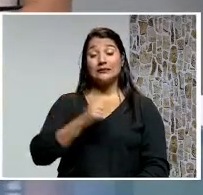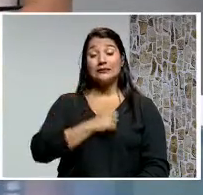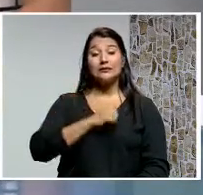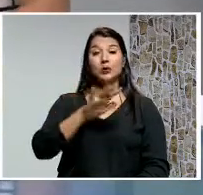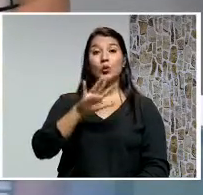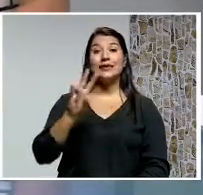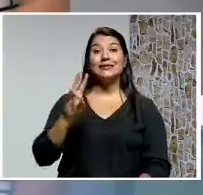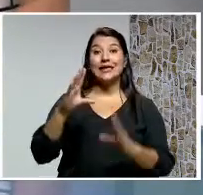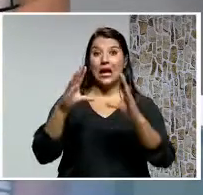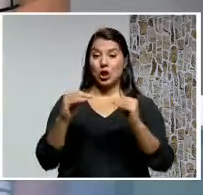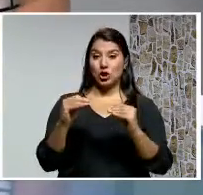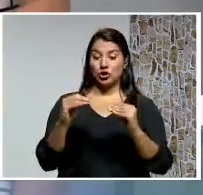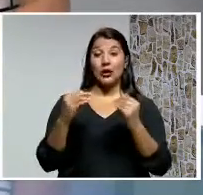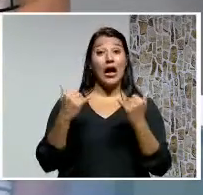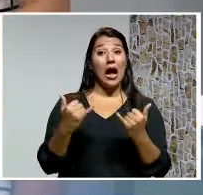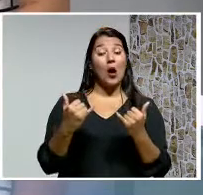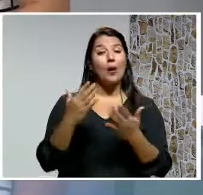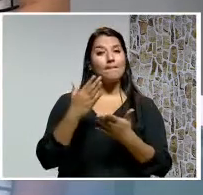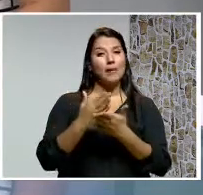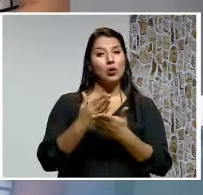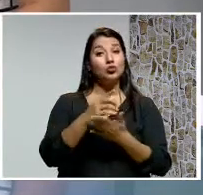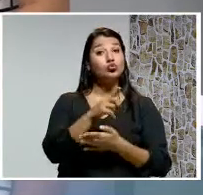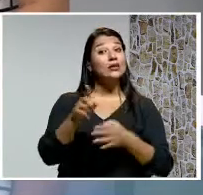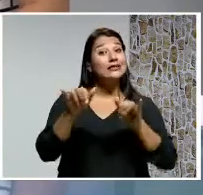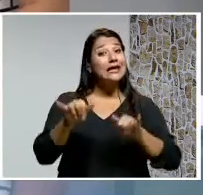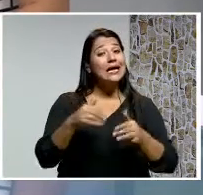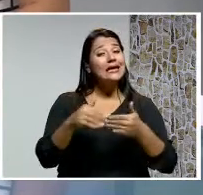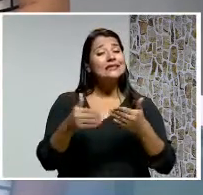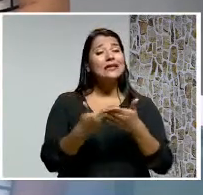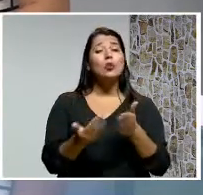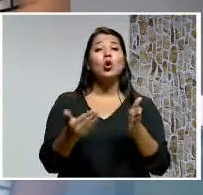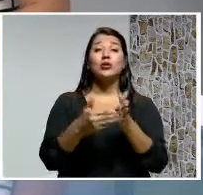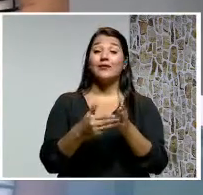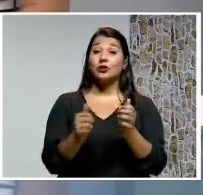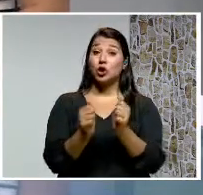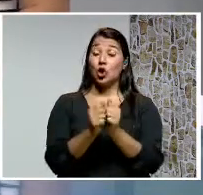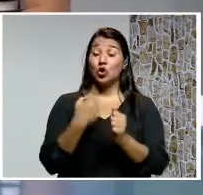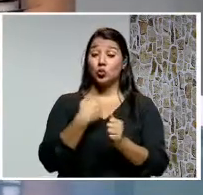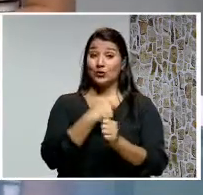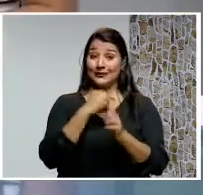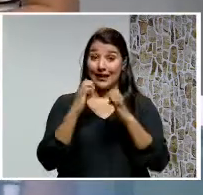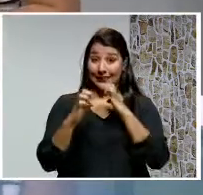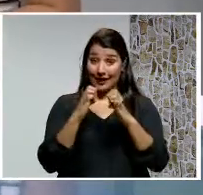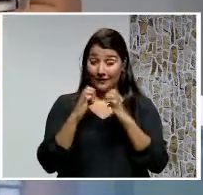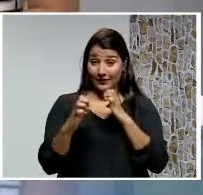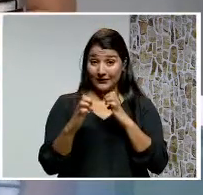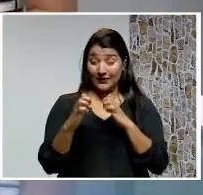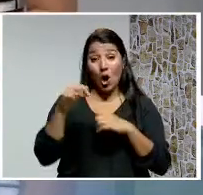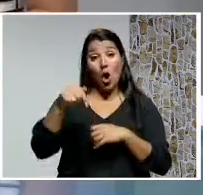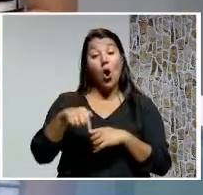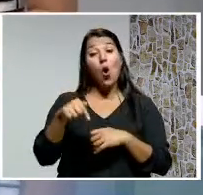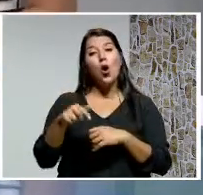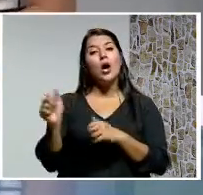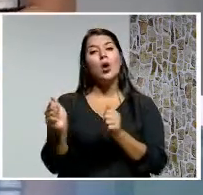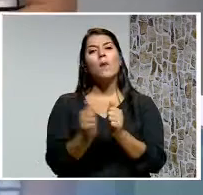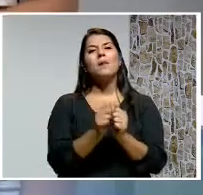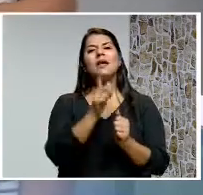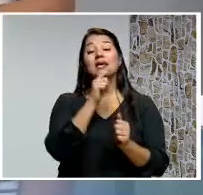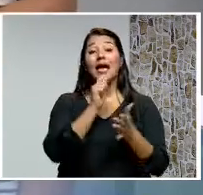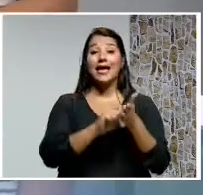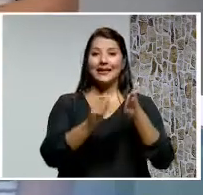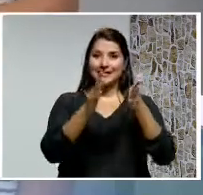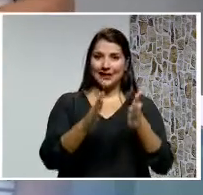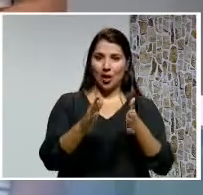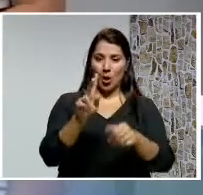7:55, 57 minutos de la noche más bien. Vamos a hacer una pausa, pero quédese que enseguida regresamos con nuestra sección de entrevista. Precisamente hoy nos acompaña el escritor